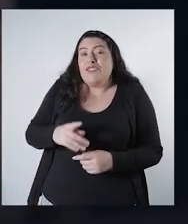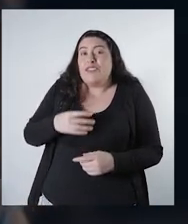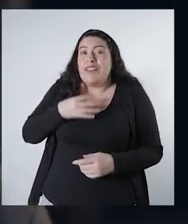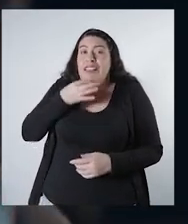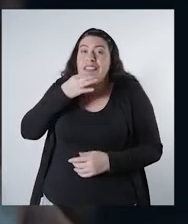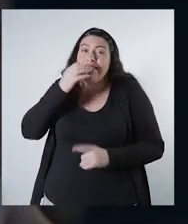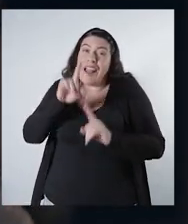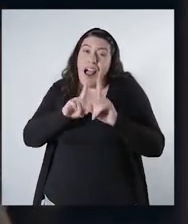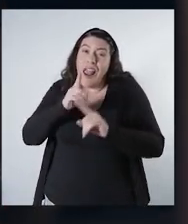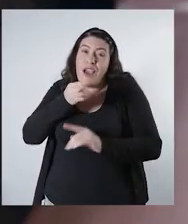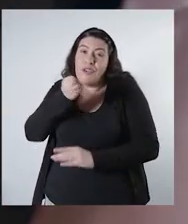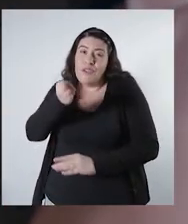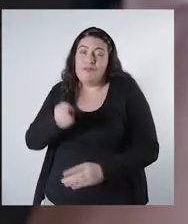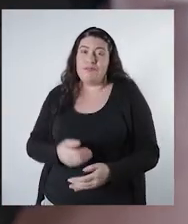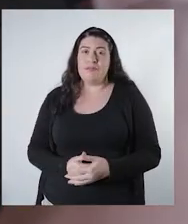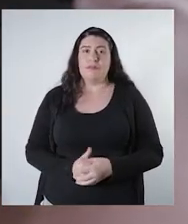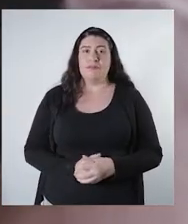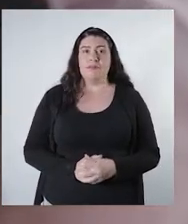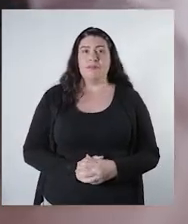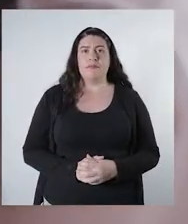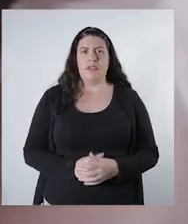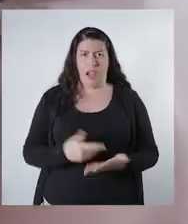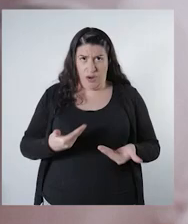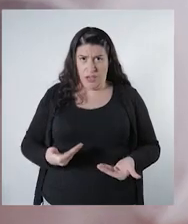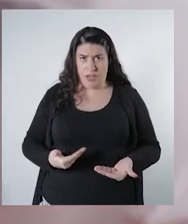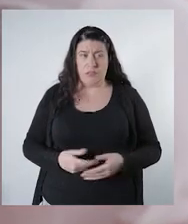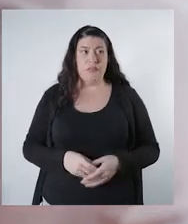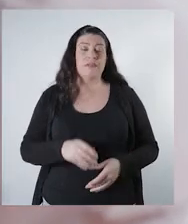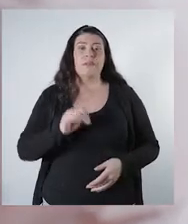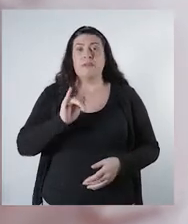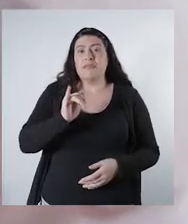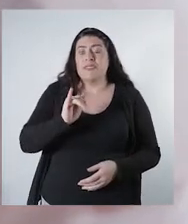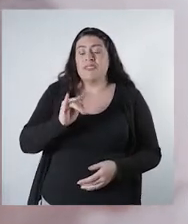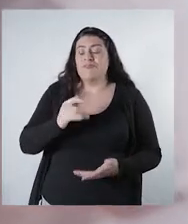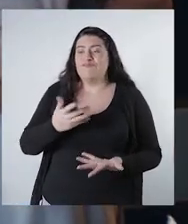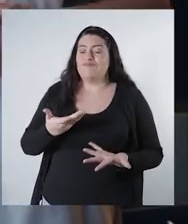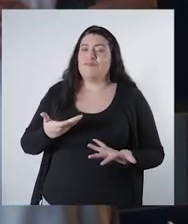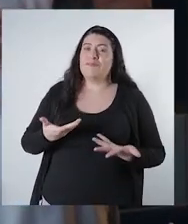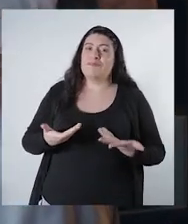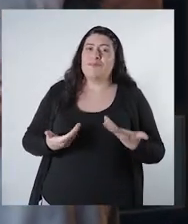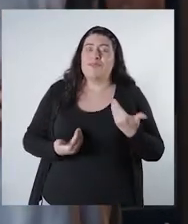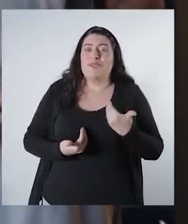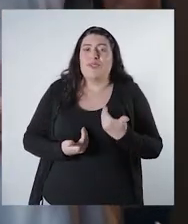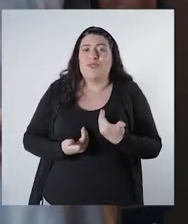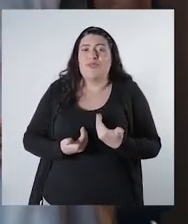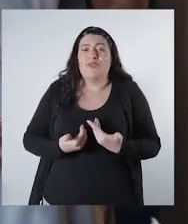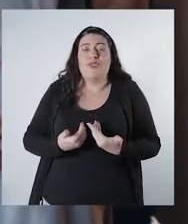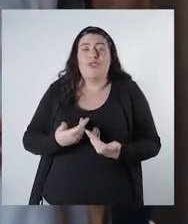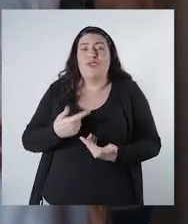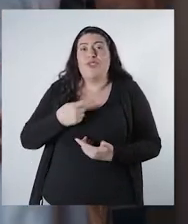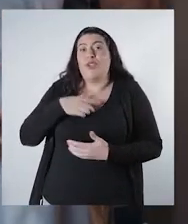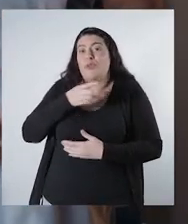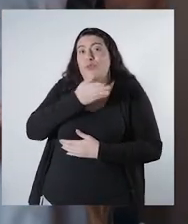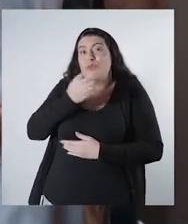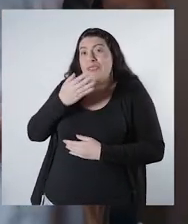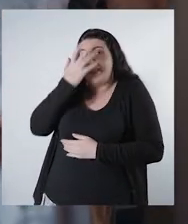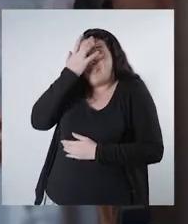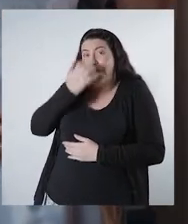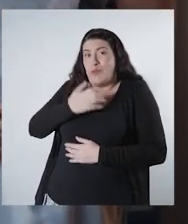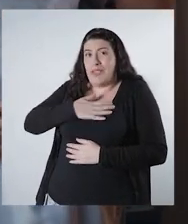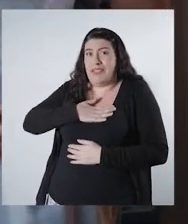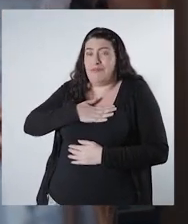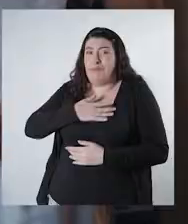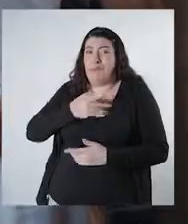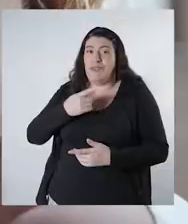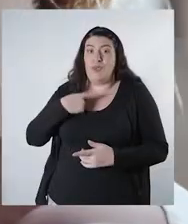¿Sabe, don Pablo, que yo quería hablar una palabrita con usted? ¿Ahora? Sí. Yo no quiero que ustedes se